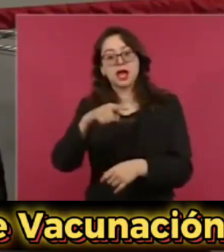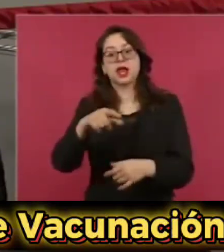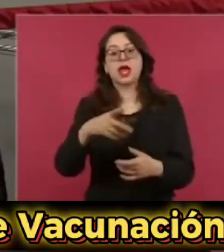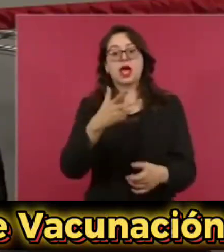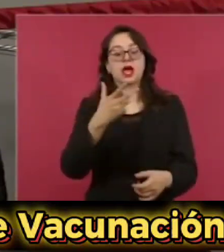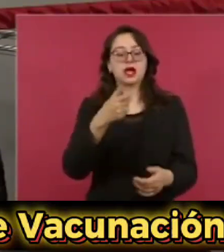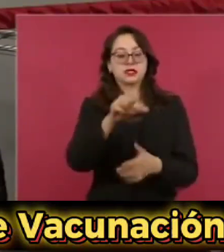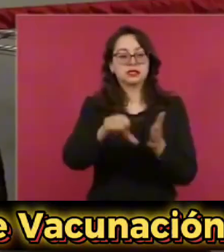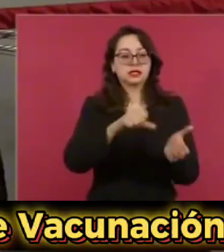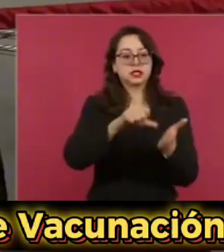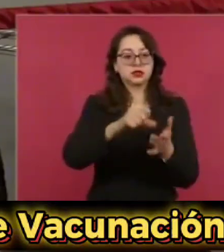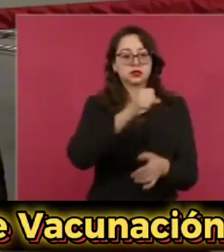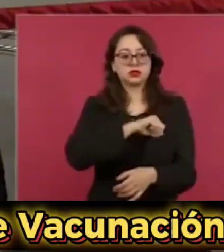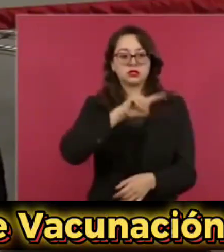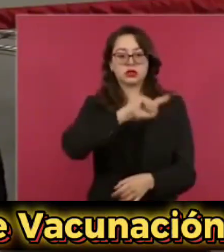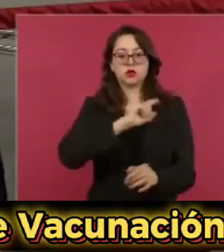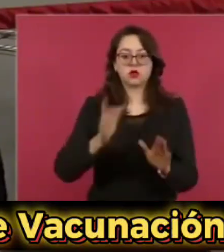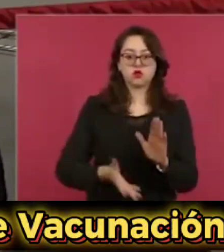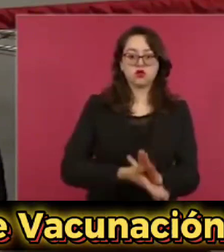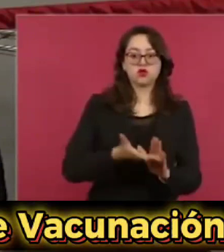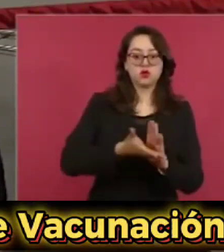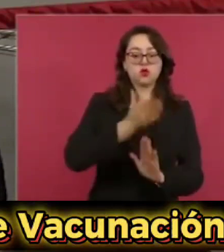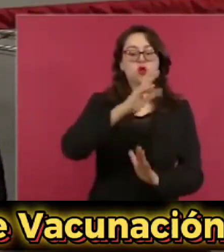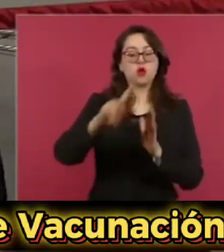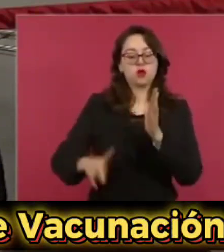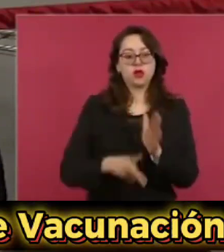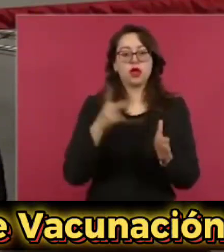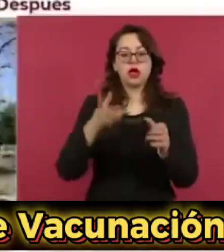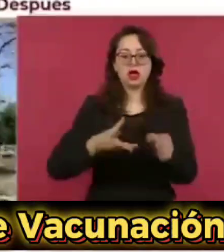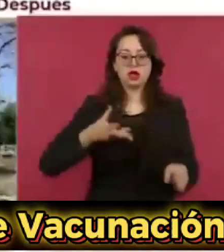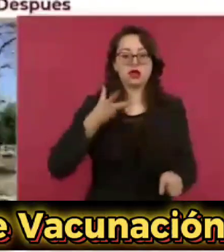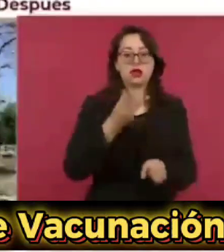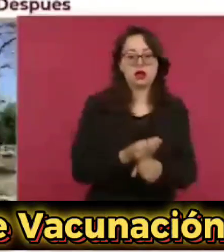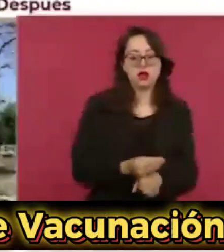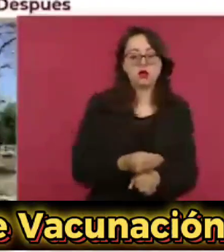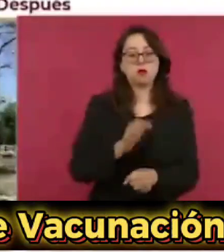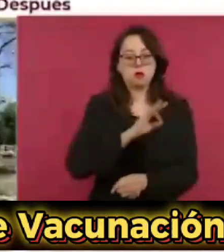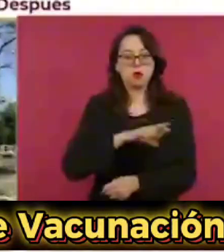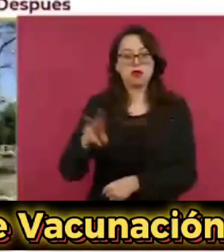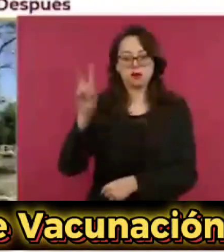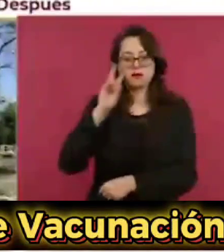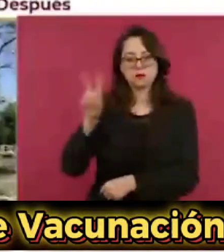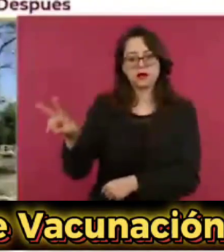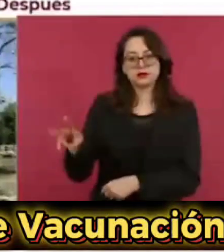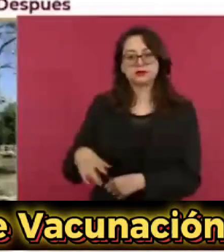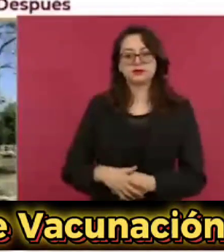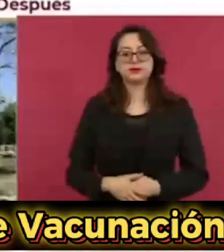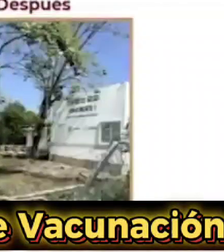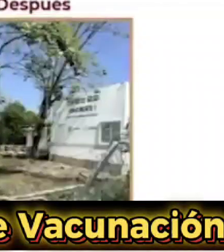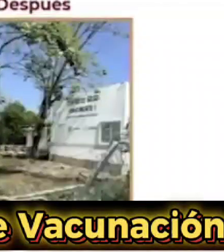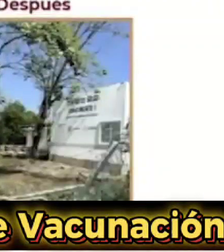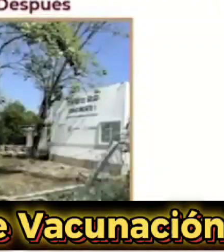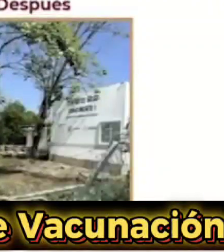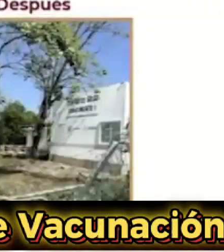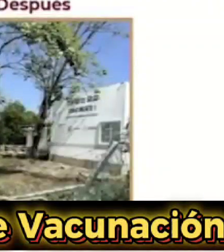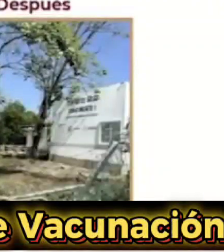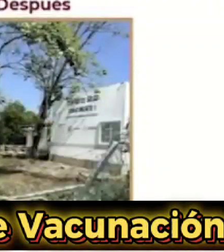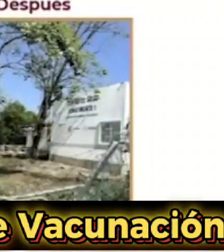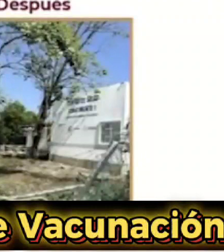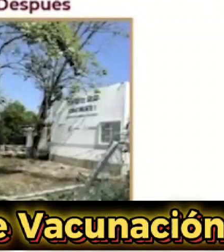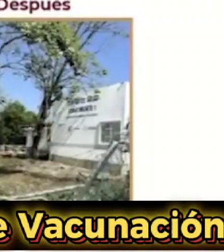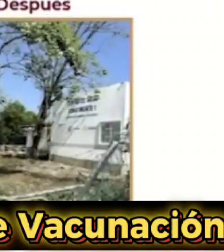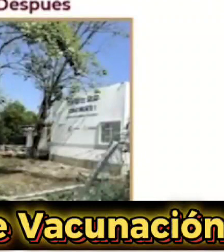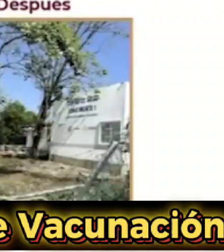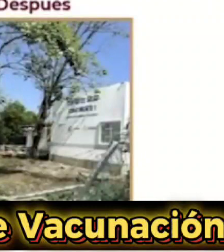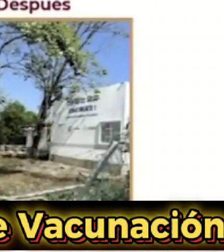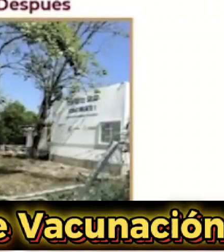Renacimiento, y pueden ver cómo llegamos, que lo que se tuvo que implementar en esta colaboración de